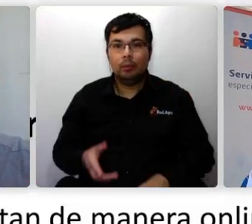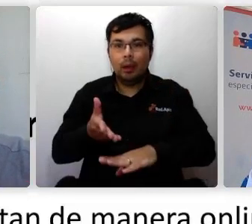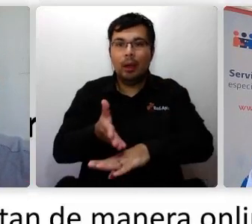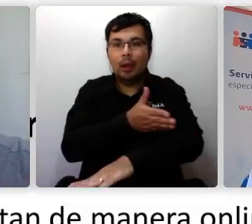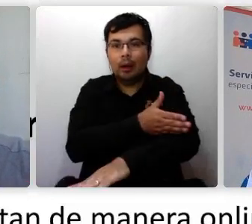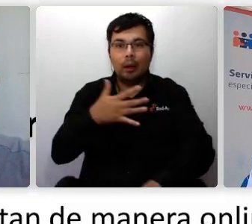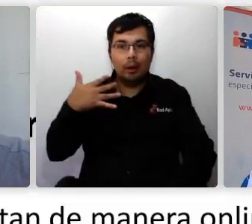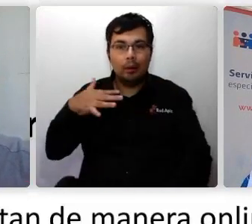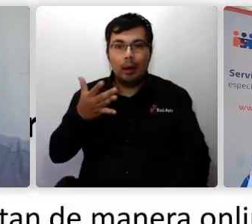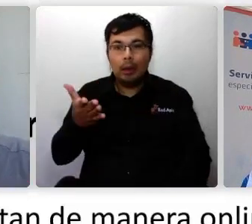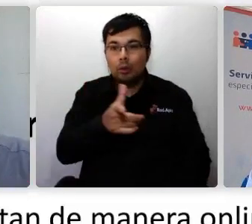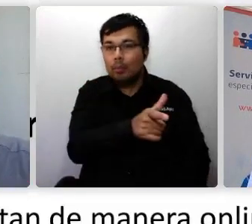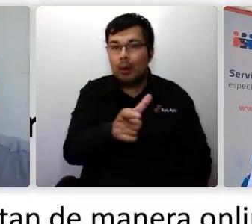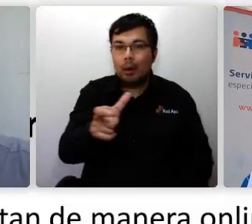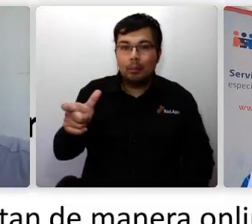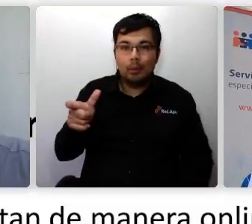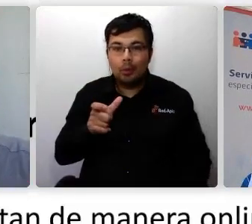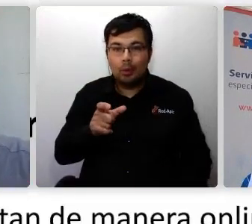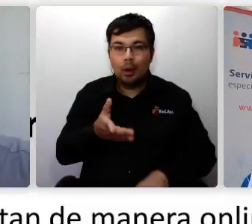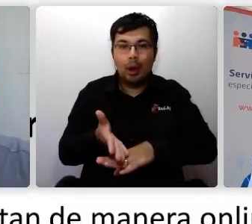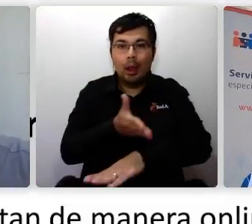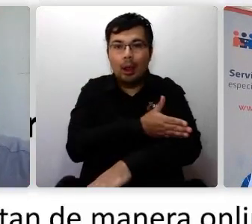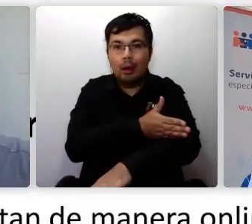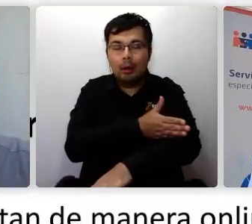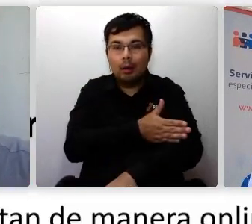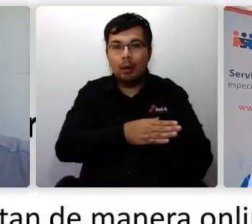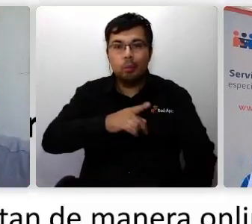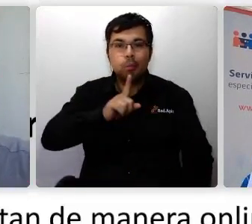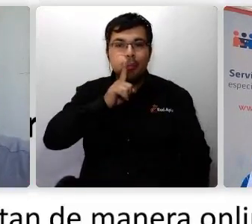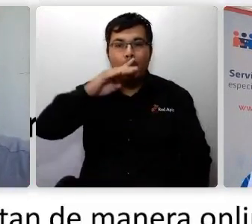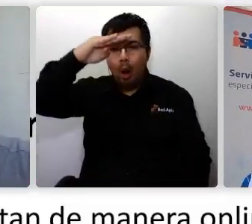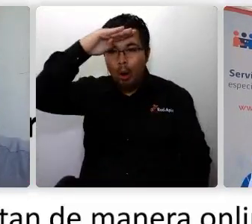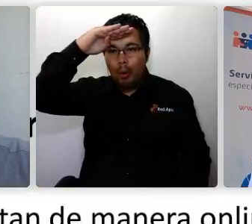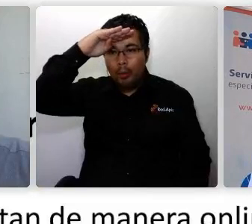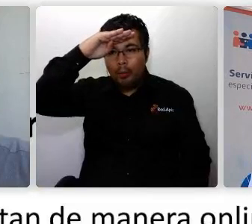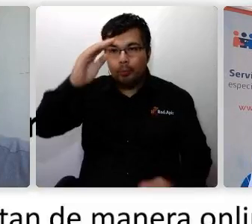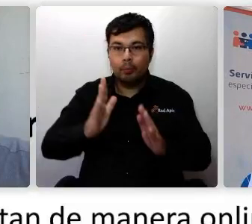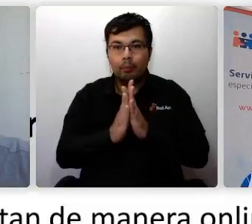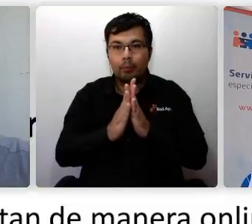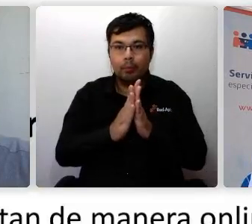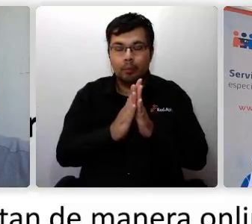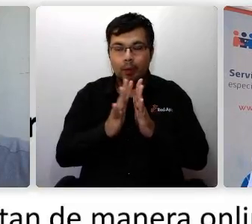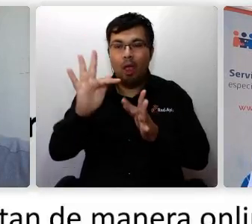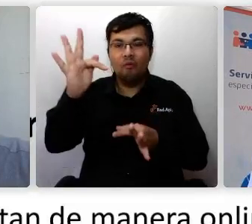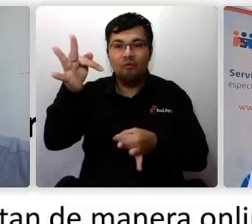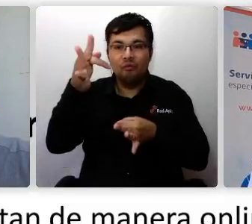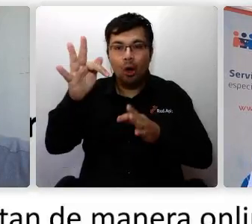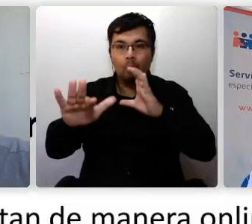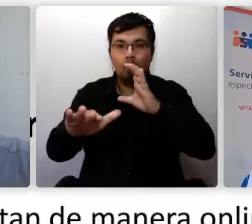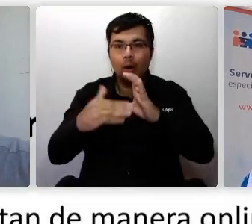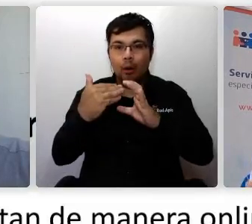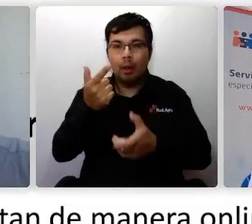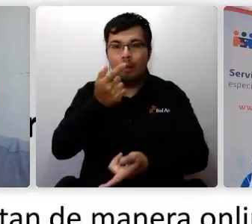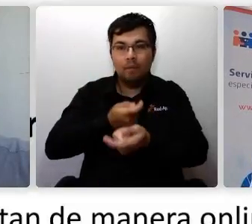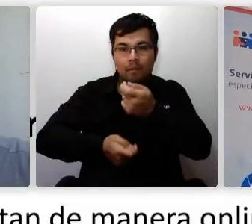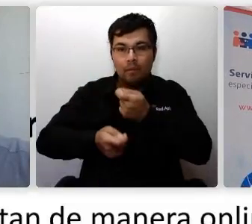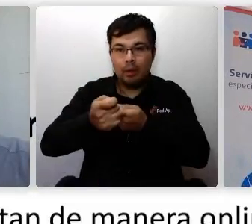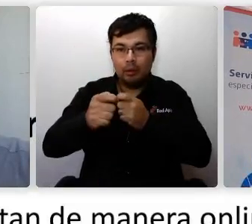Eso para que la gente, justamente para que la gente tenga confianza en mandarnos los formularios, los ingresos, sus ventas, lo que sea, sabe que de aquí no va a